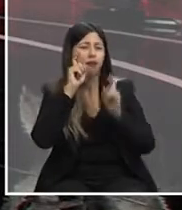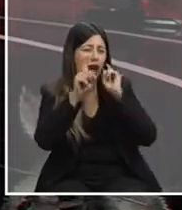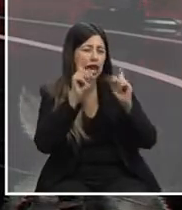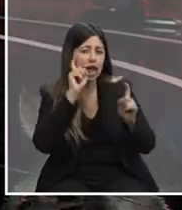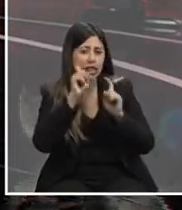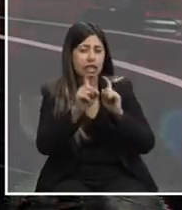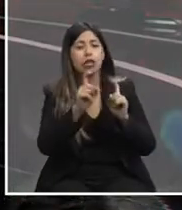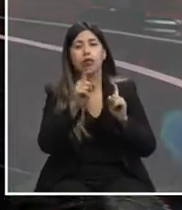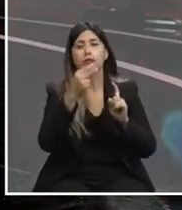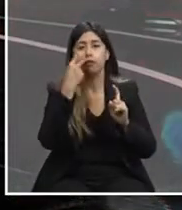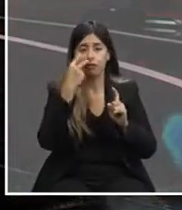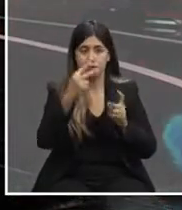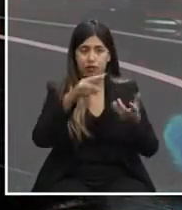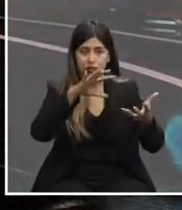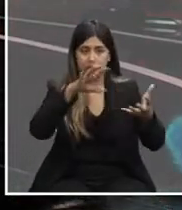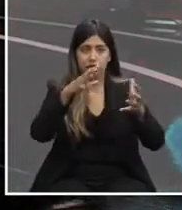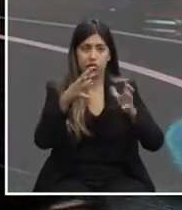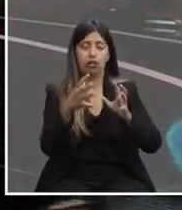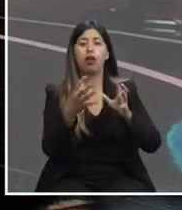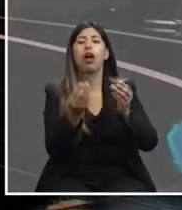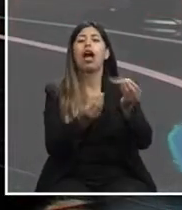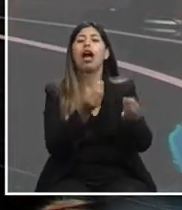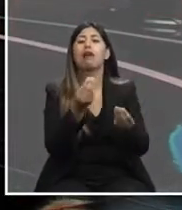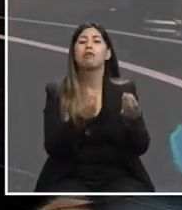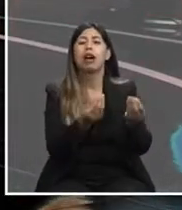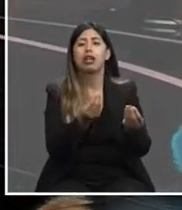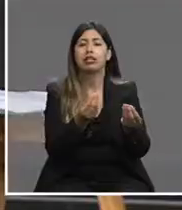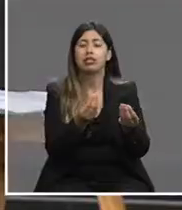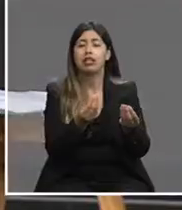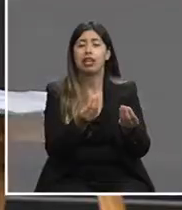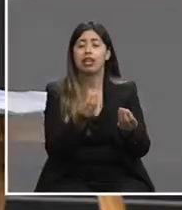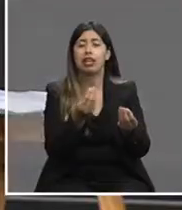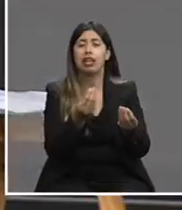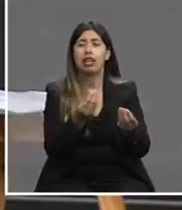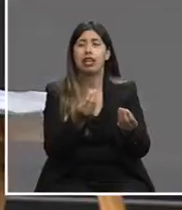mundo con esta, con este movimiento que es francamente global,